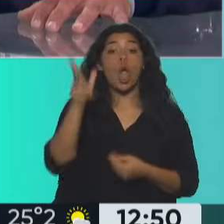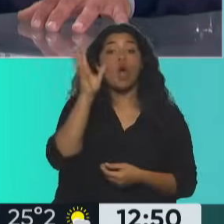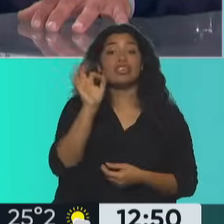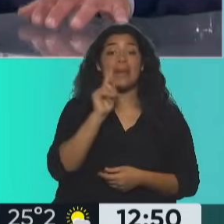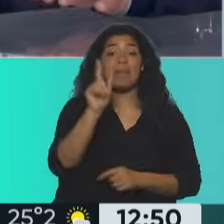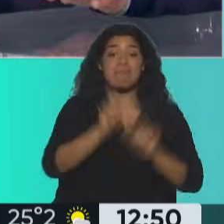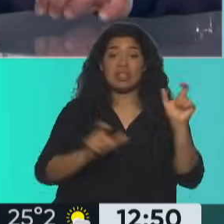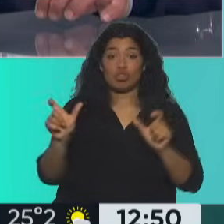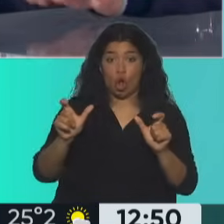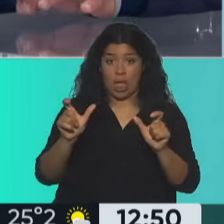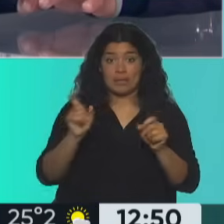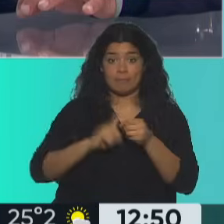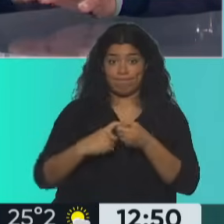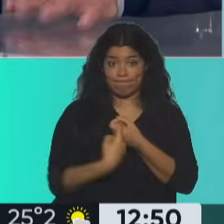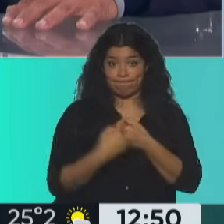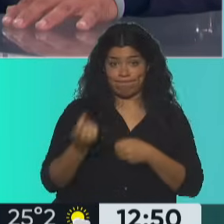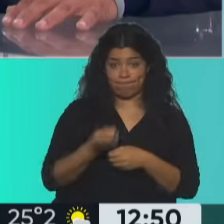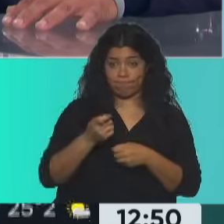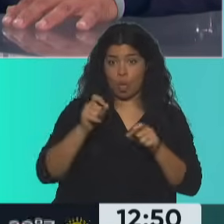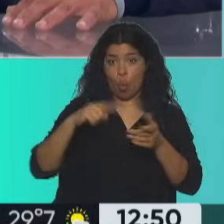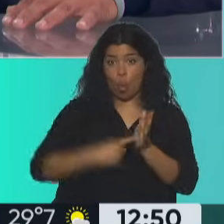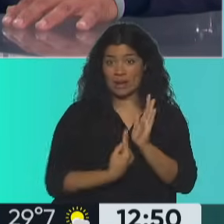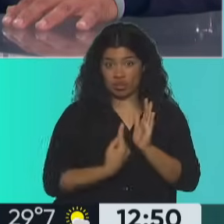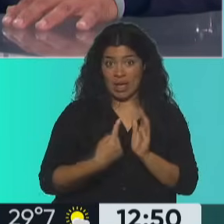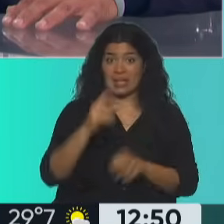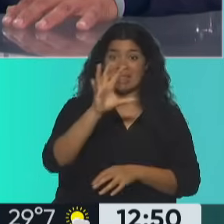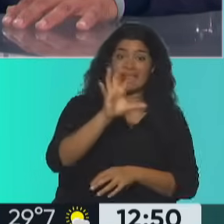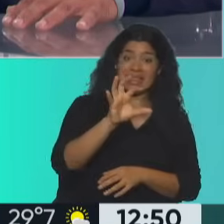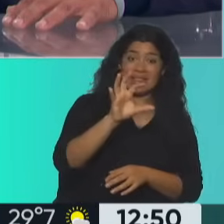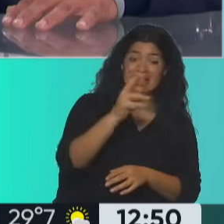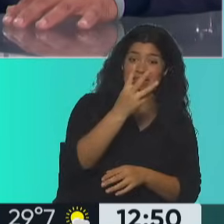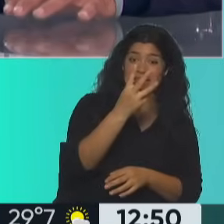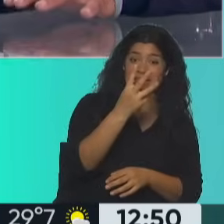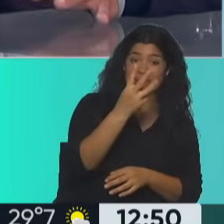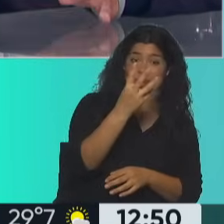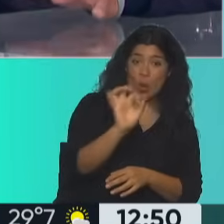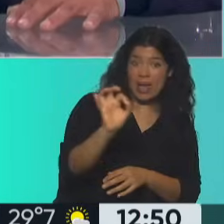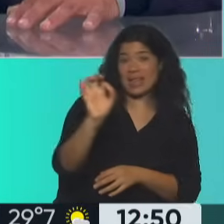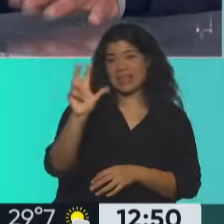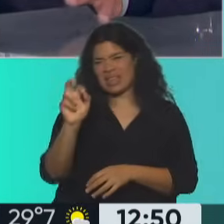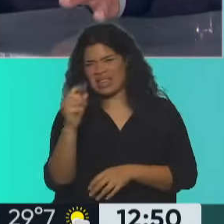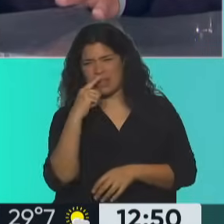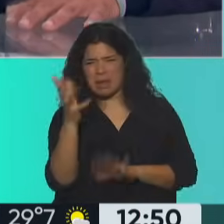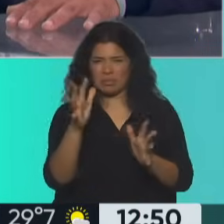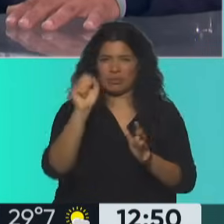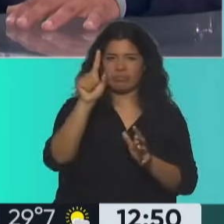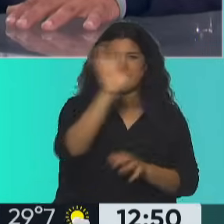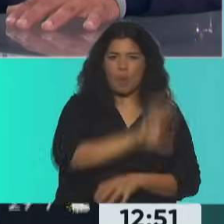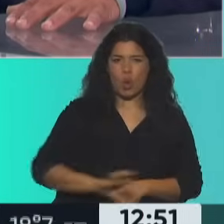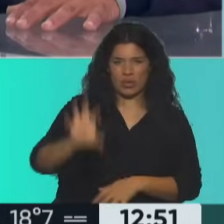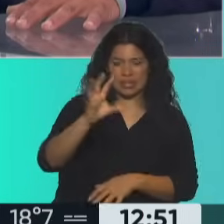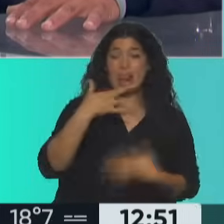gran Buenos Aires entre 30 y 40 mil en el interior de la Argentina o sea seremos el sindicato uno de los sindicatos más